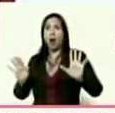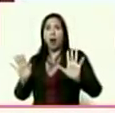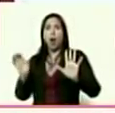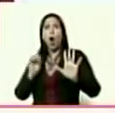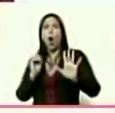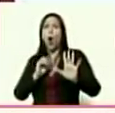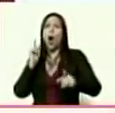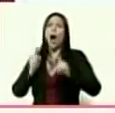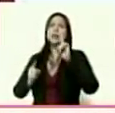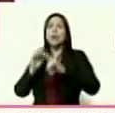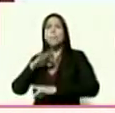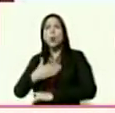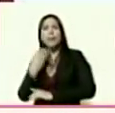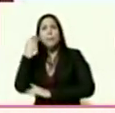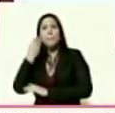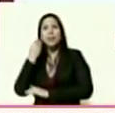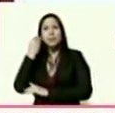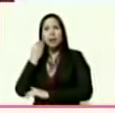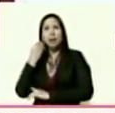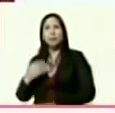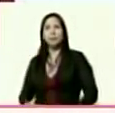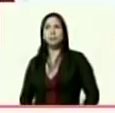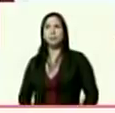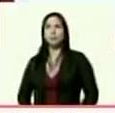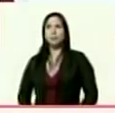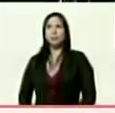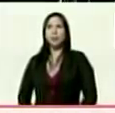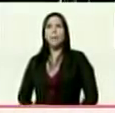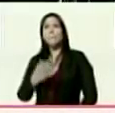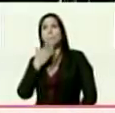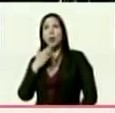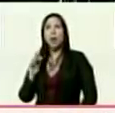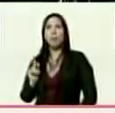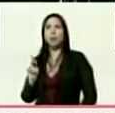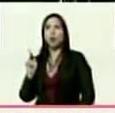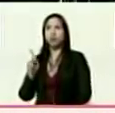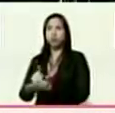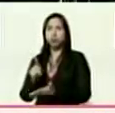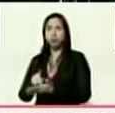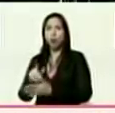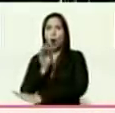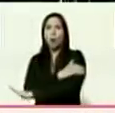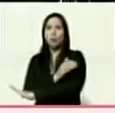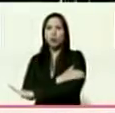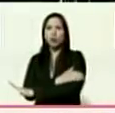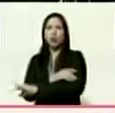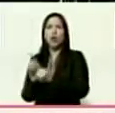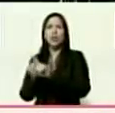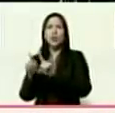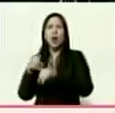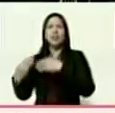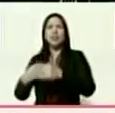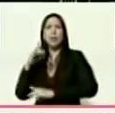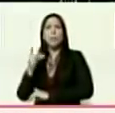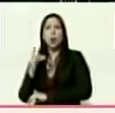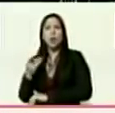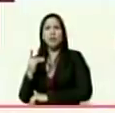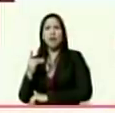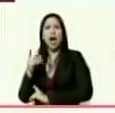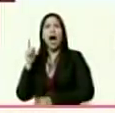puede pensar que de llegar a gobernar ellos como llegaron, por ejemplo, en Bolivia, alguien puede estar a